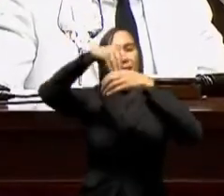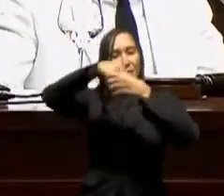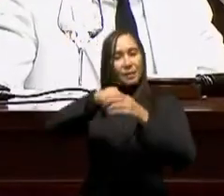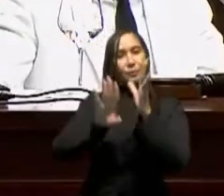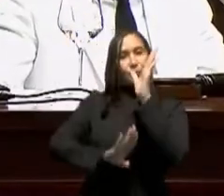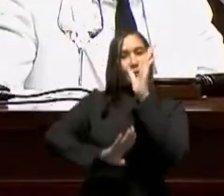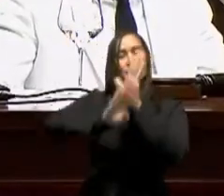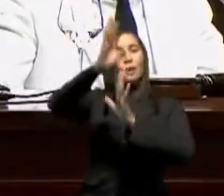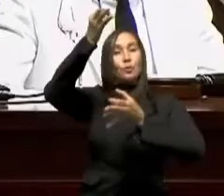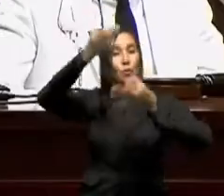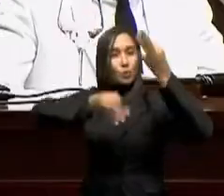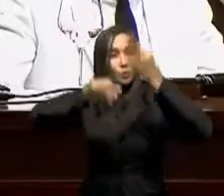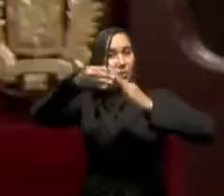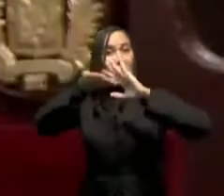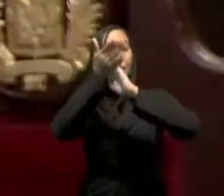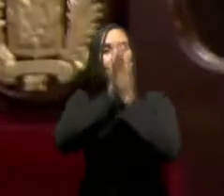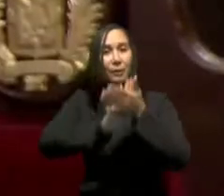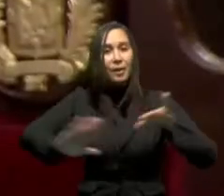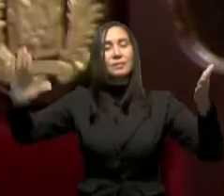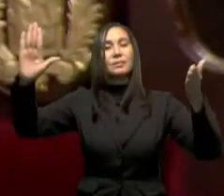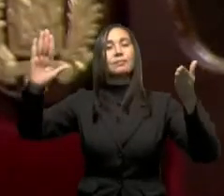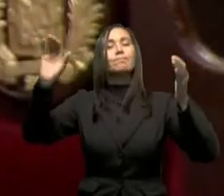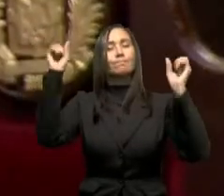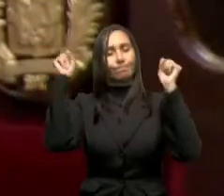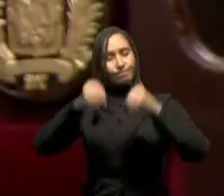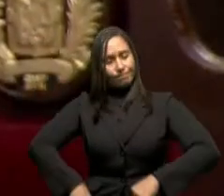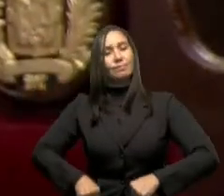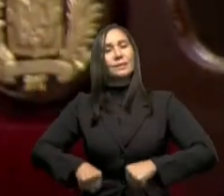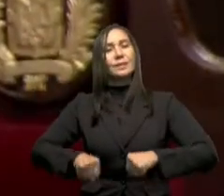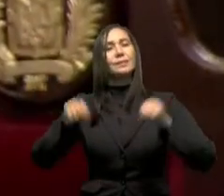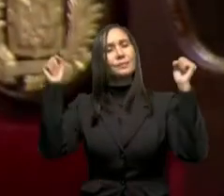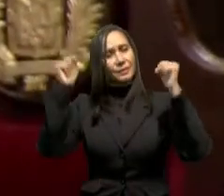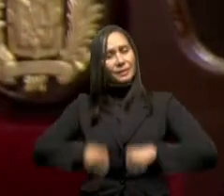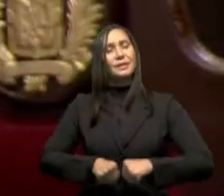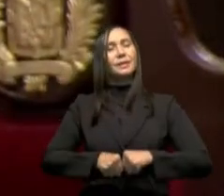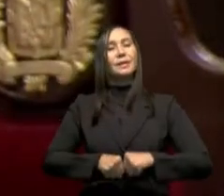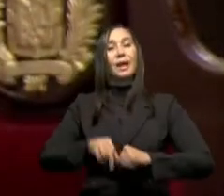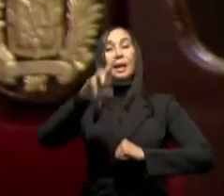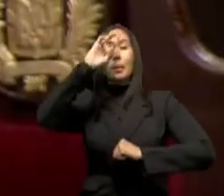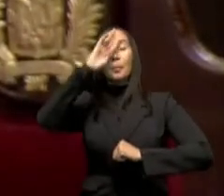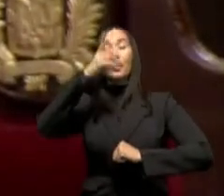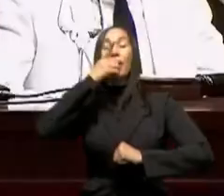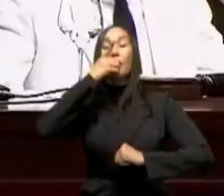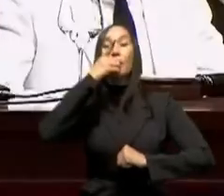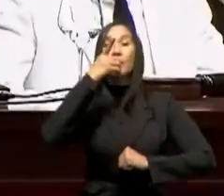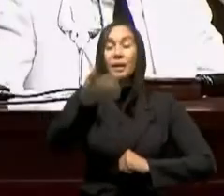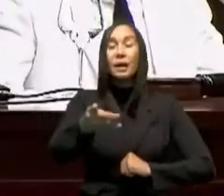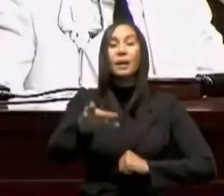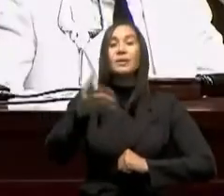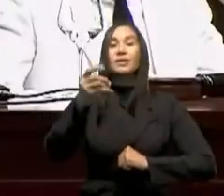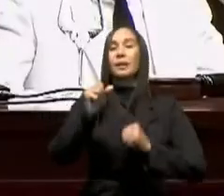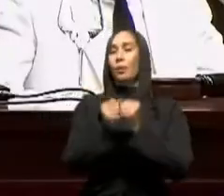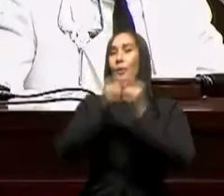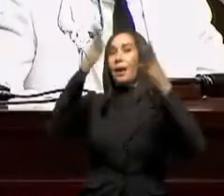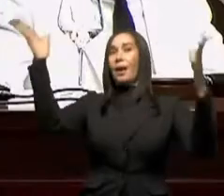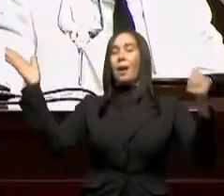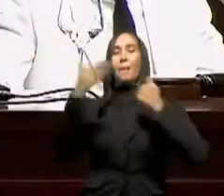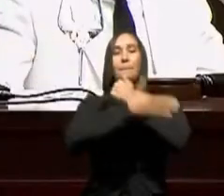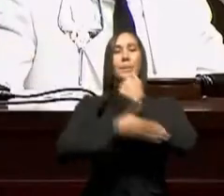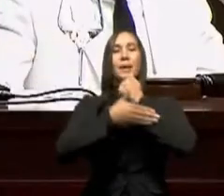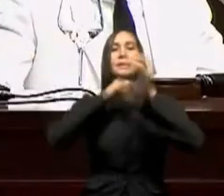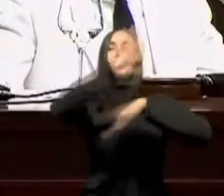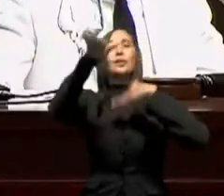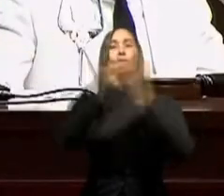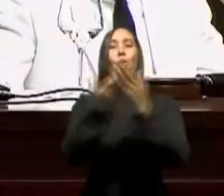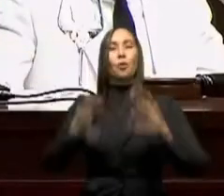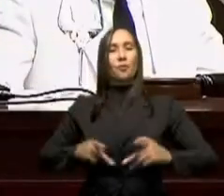sembraremos desarrollo, justicia y paz. Sí, sí, señores. La República Dominicana será una gran nación y